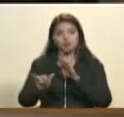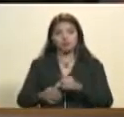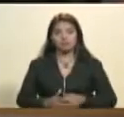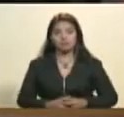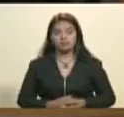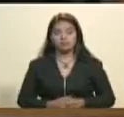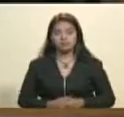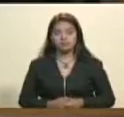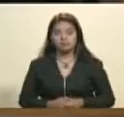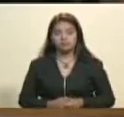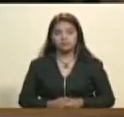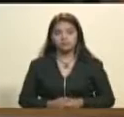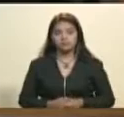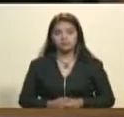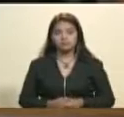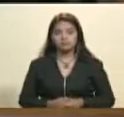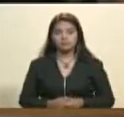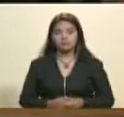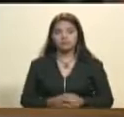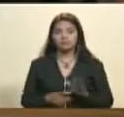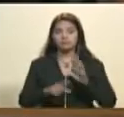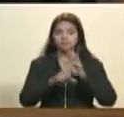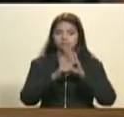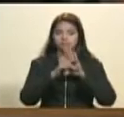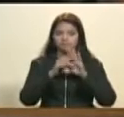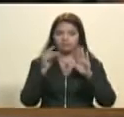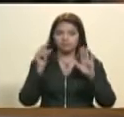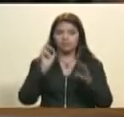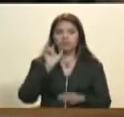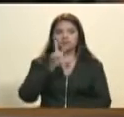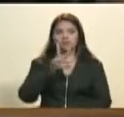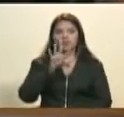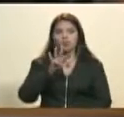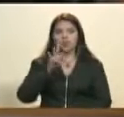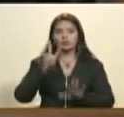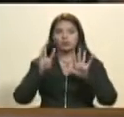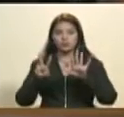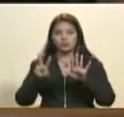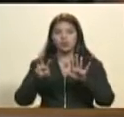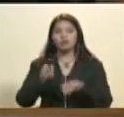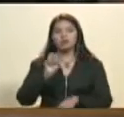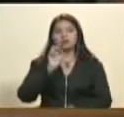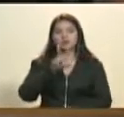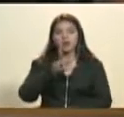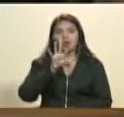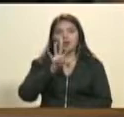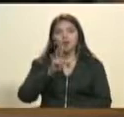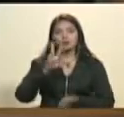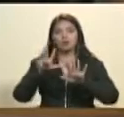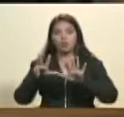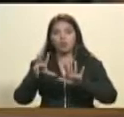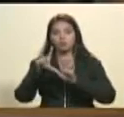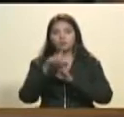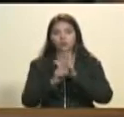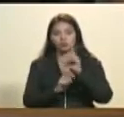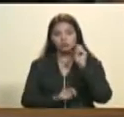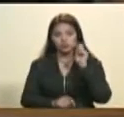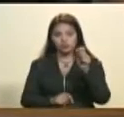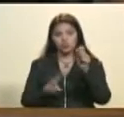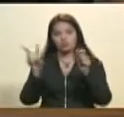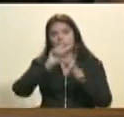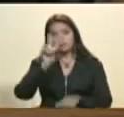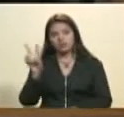Constituyente, conforme a lo establecido en los artículos 347 y 348 de la Constitución